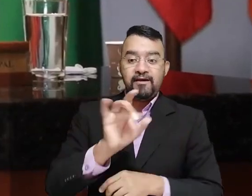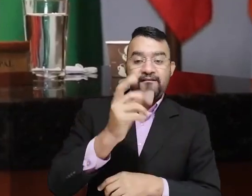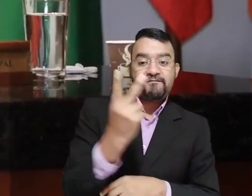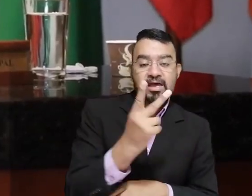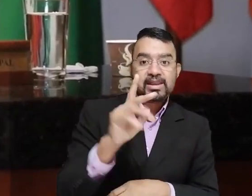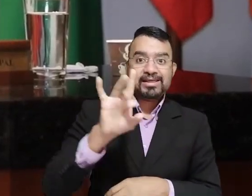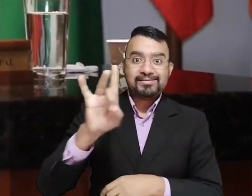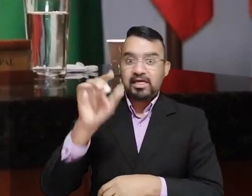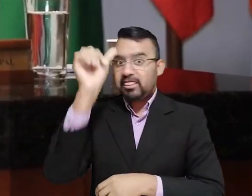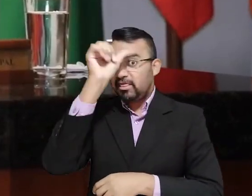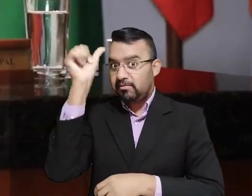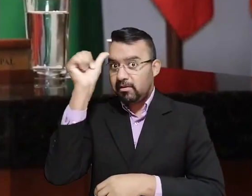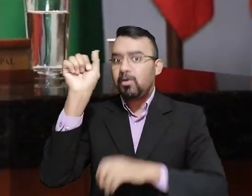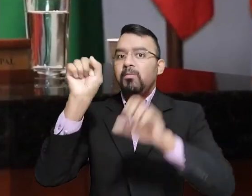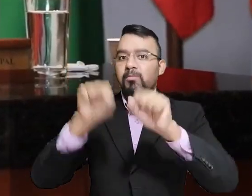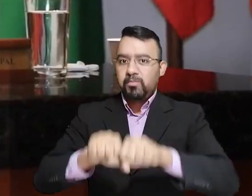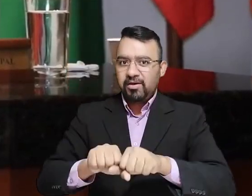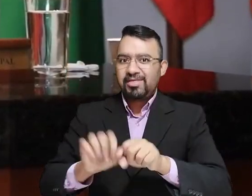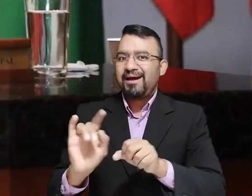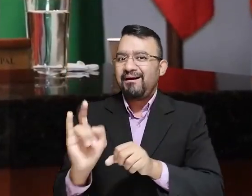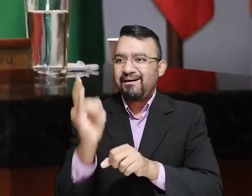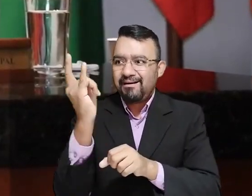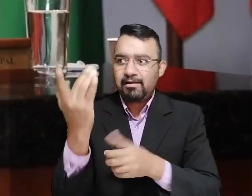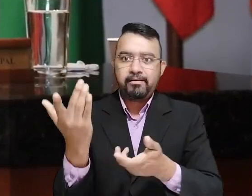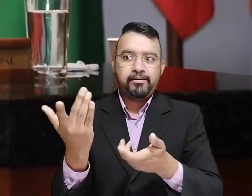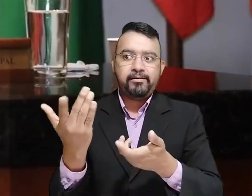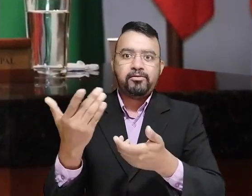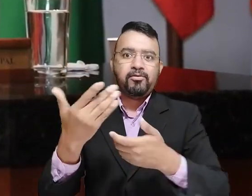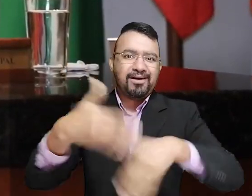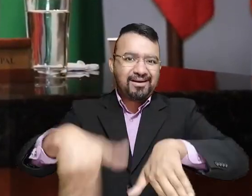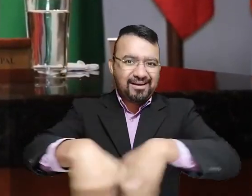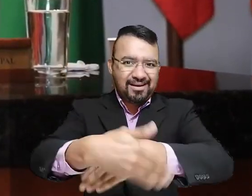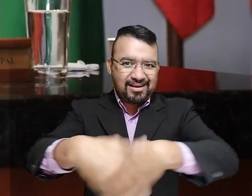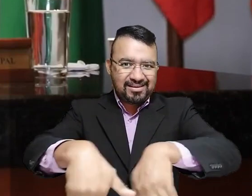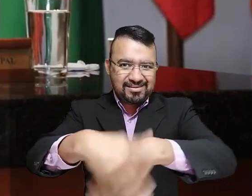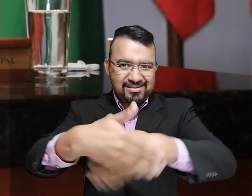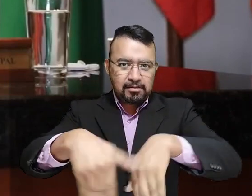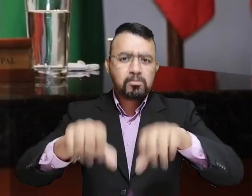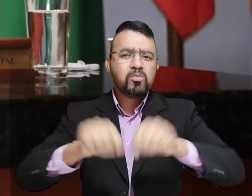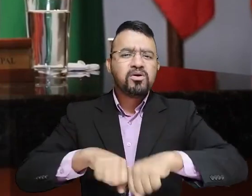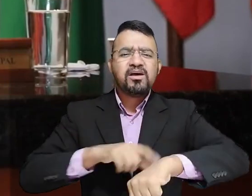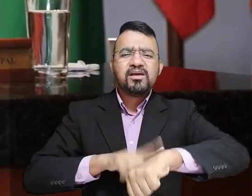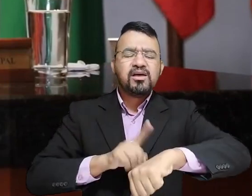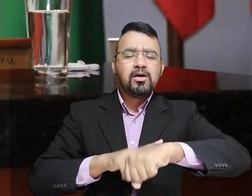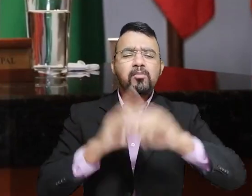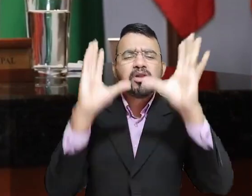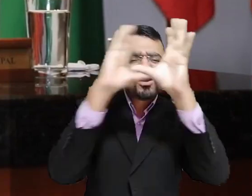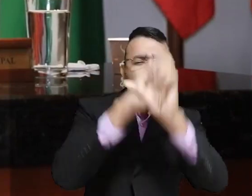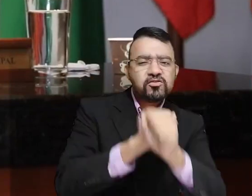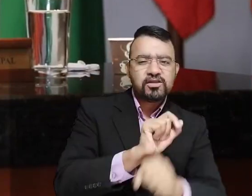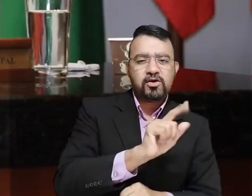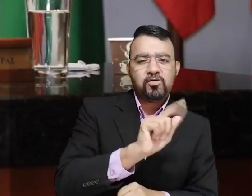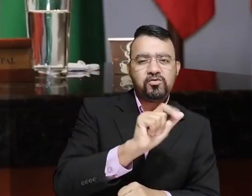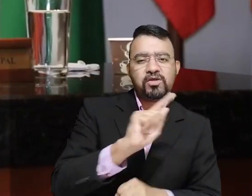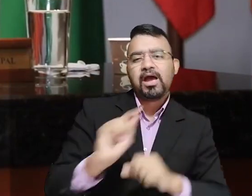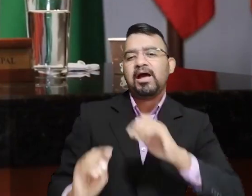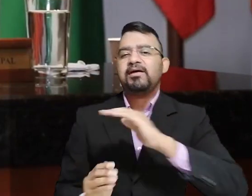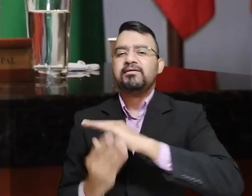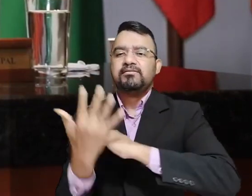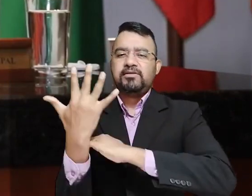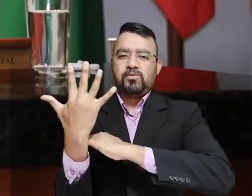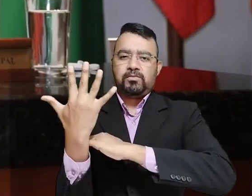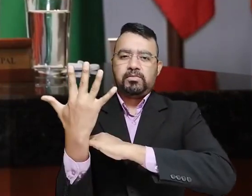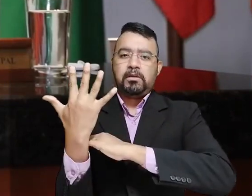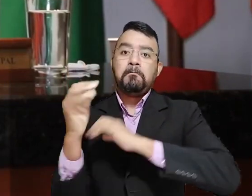un toque de queda, pero un toque de queda total y sin ninguna posibilidad de movilidad entre las 11 de